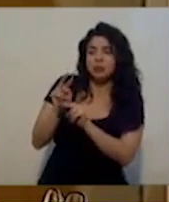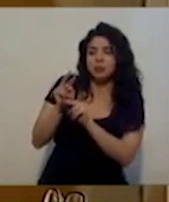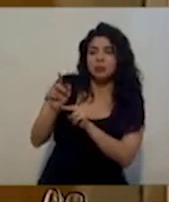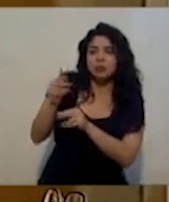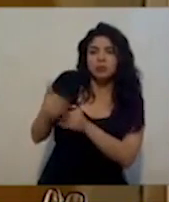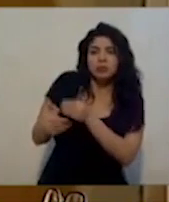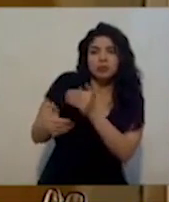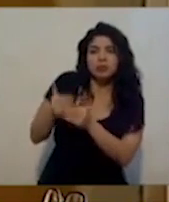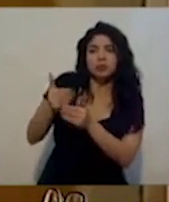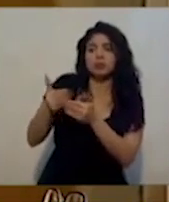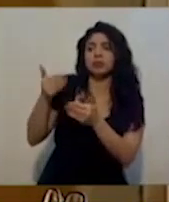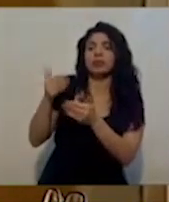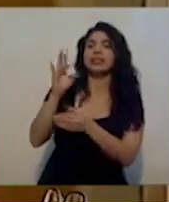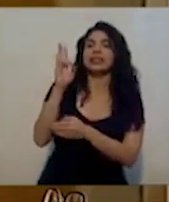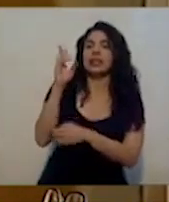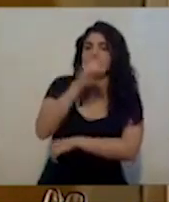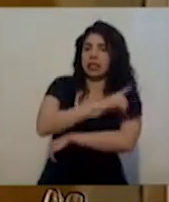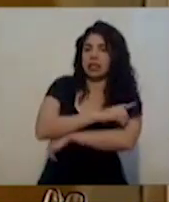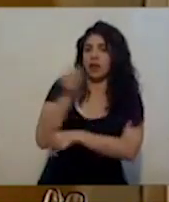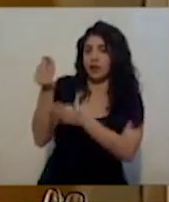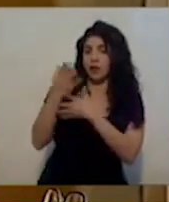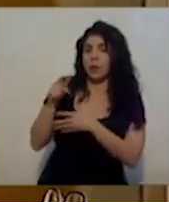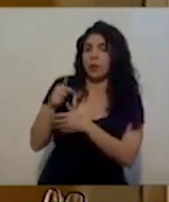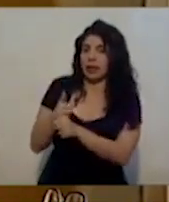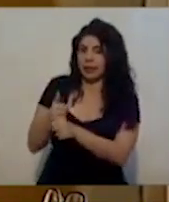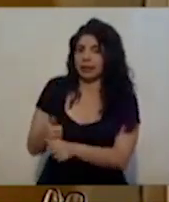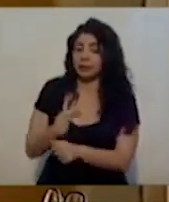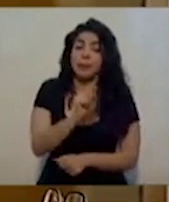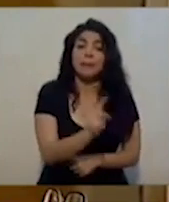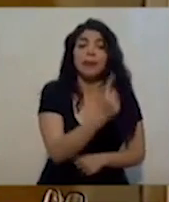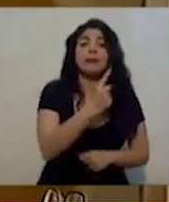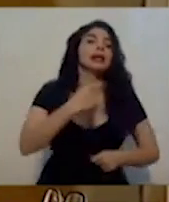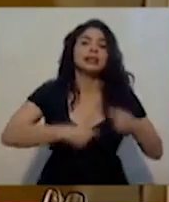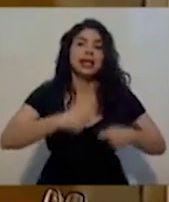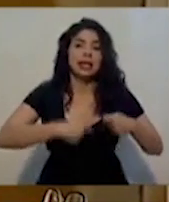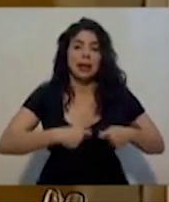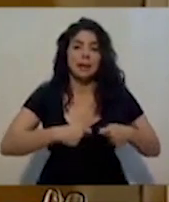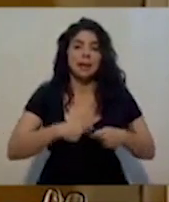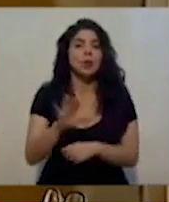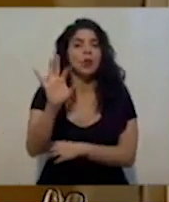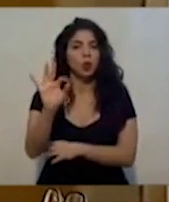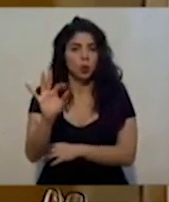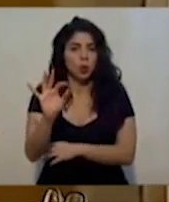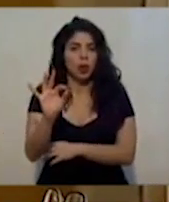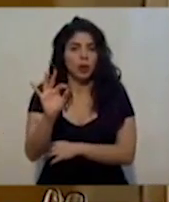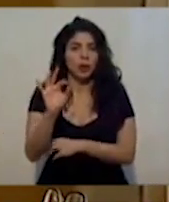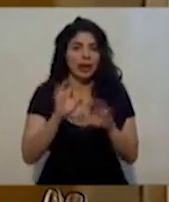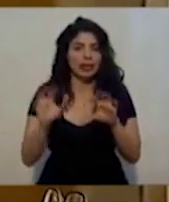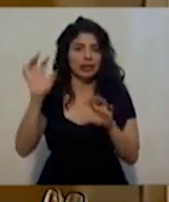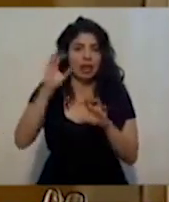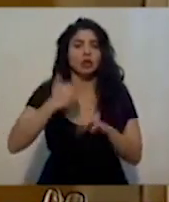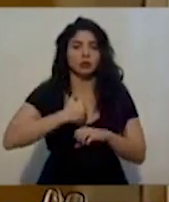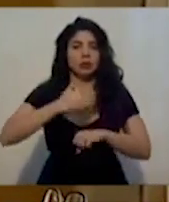en los últimos siete días a partir del primero de septiembre serán nueve los estados